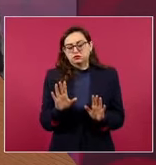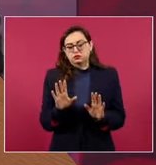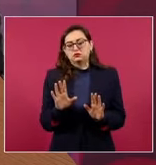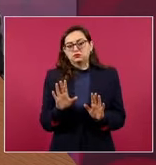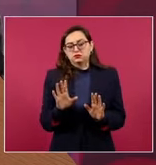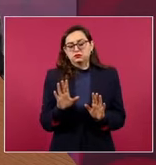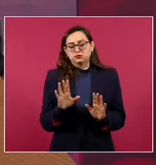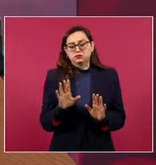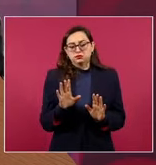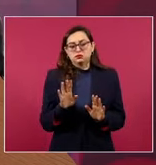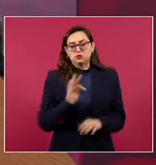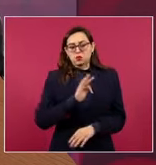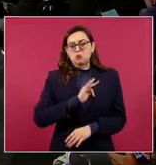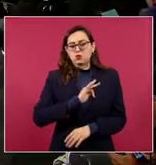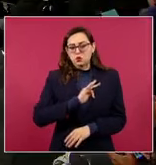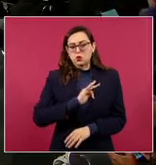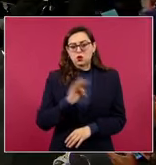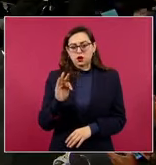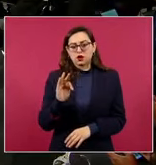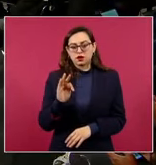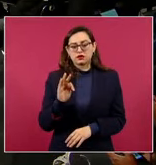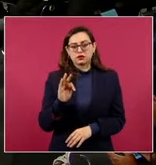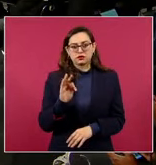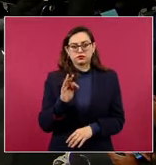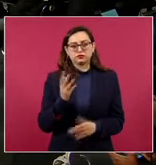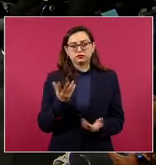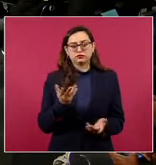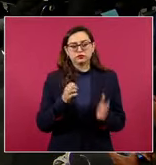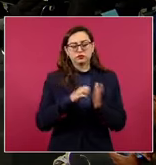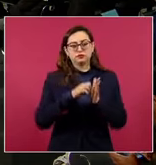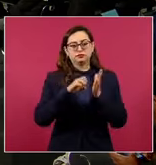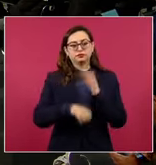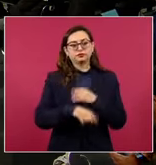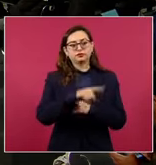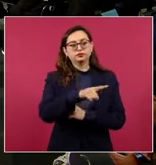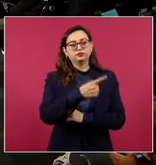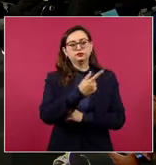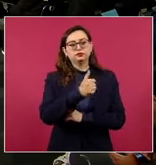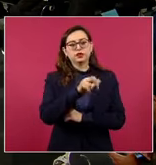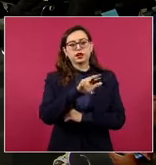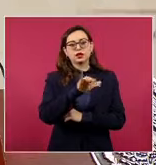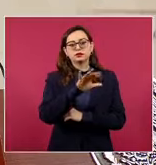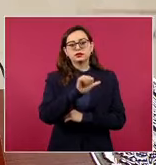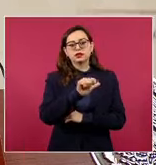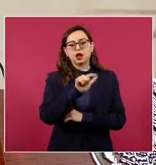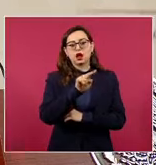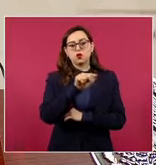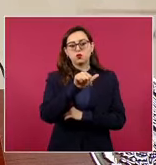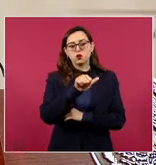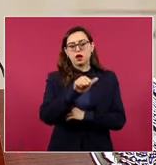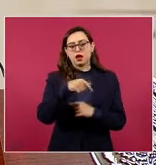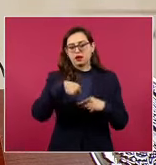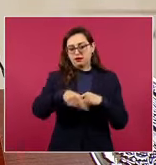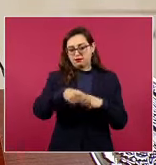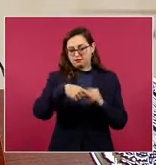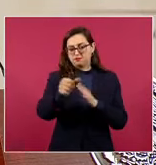Existe ahora lo de el juicio de García Luna, que ya va a iniciar.